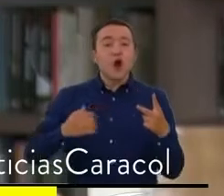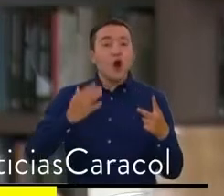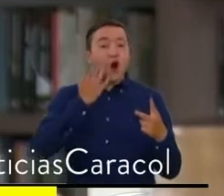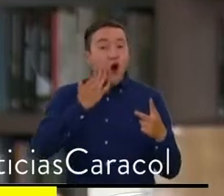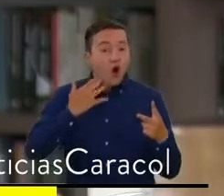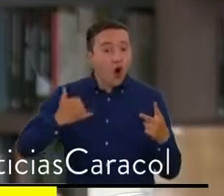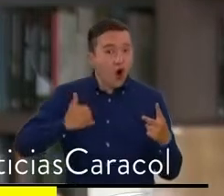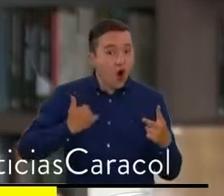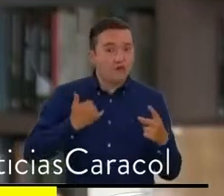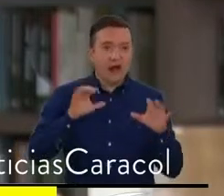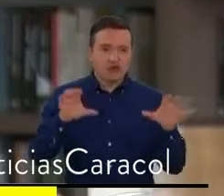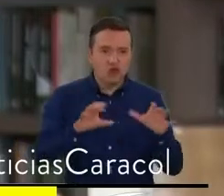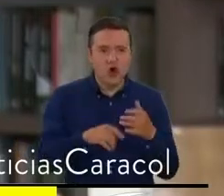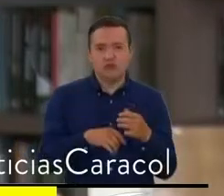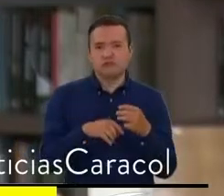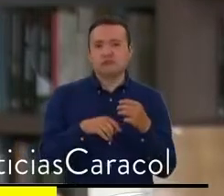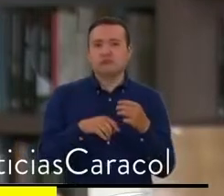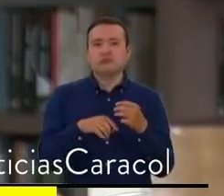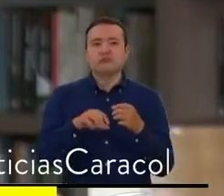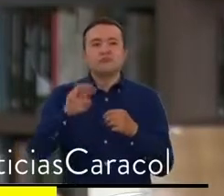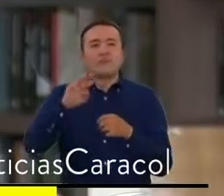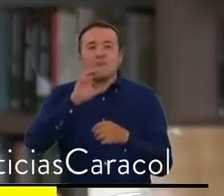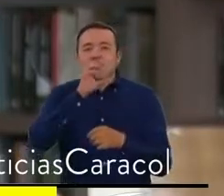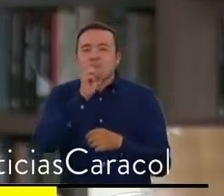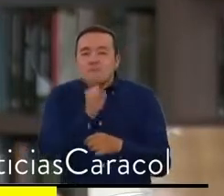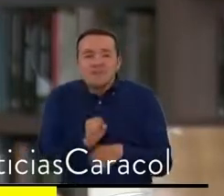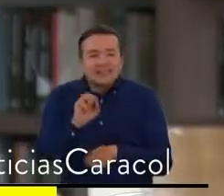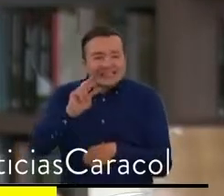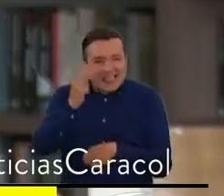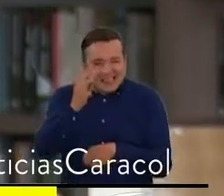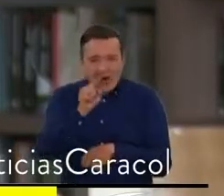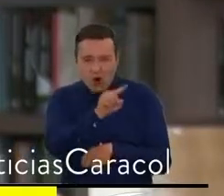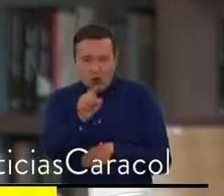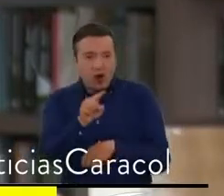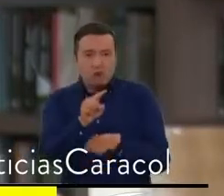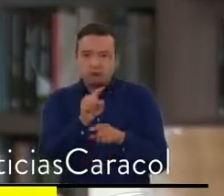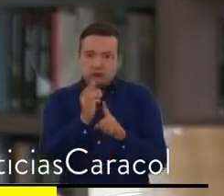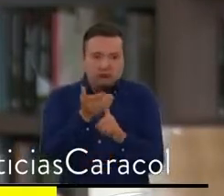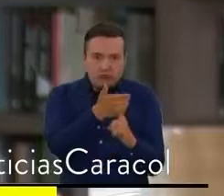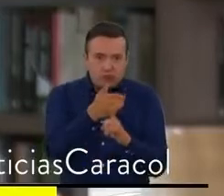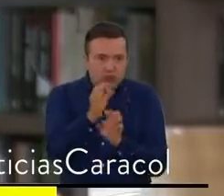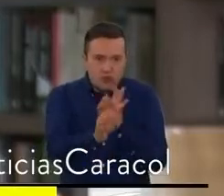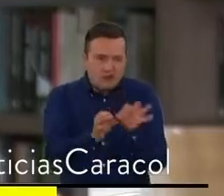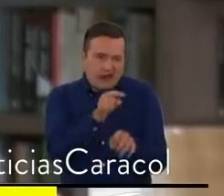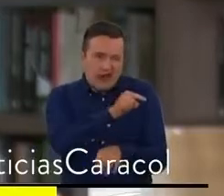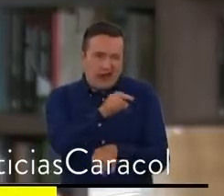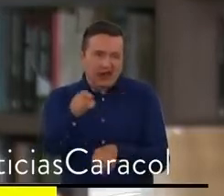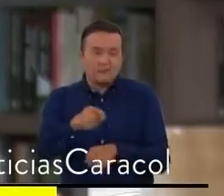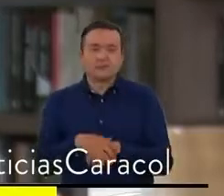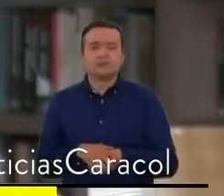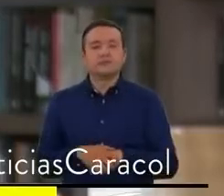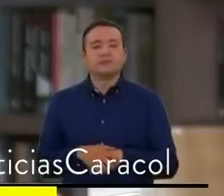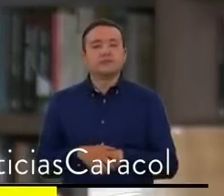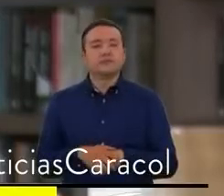edad desprotegida, y eso ha contribuido a que ellos se